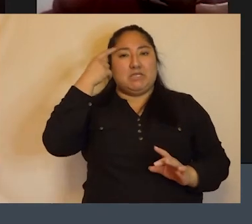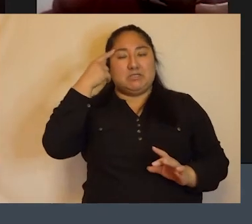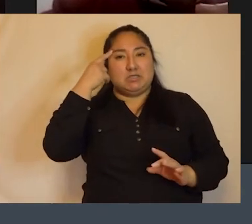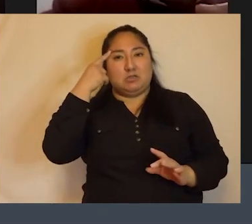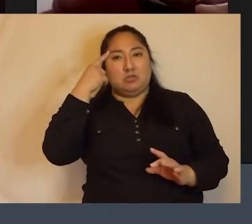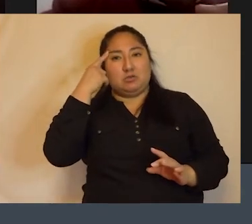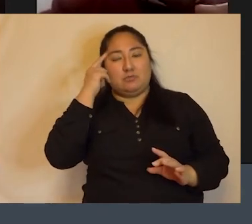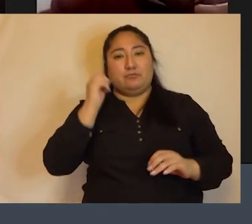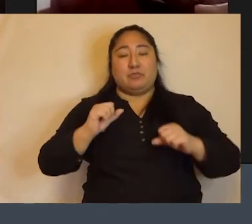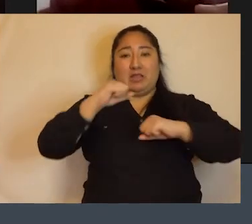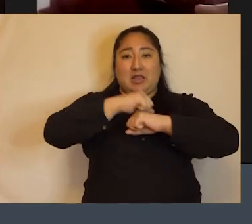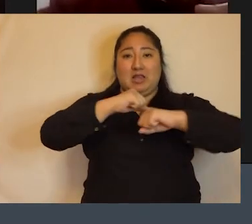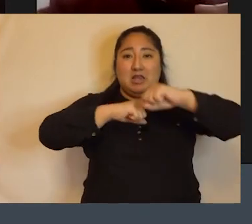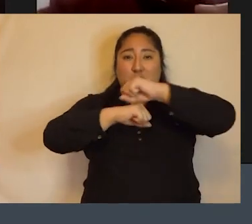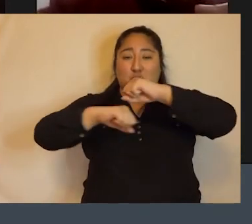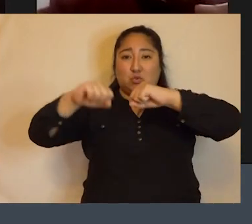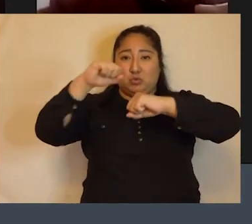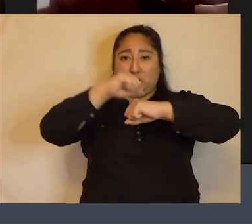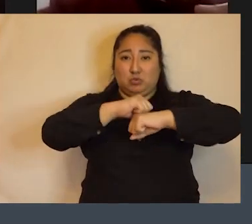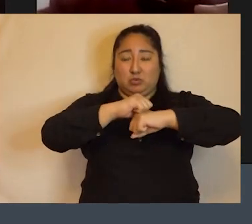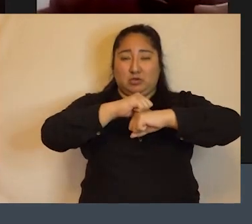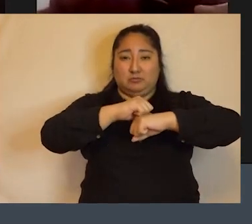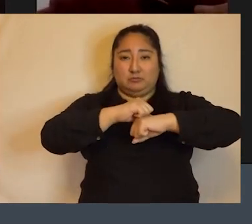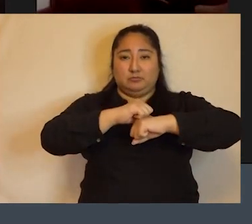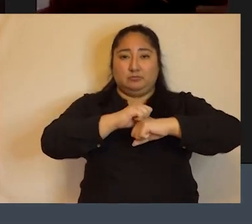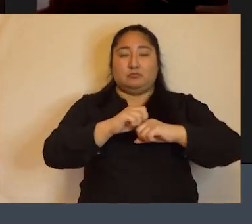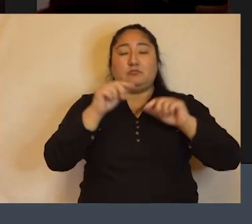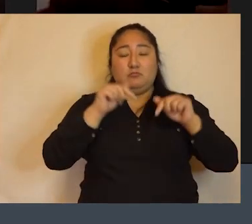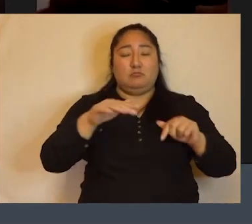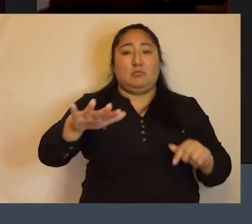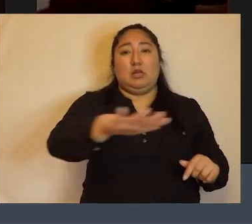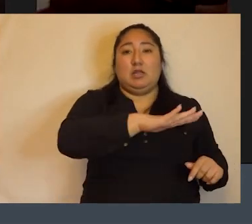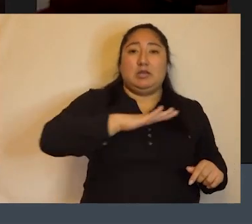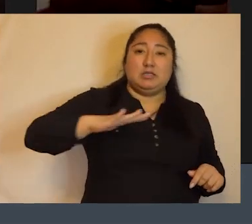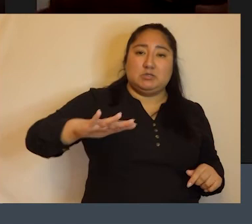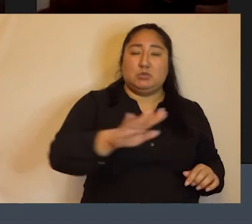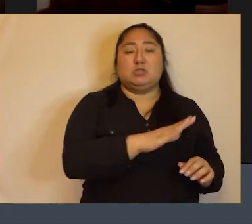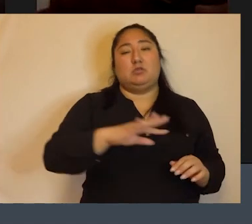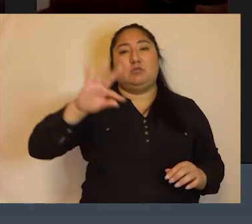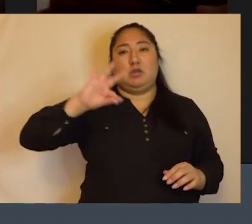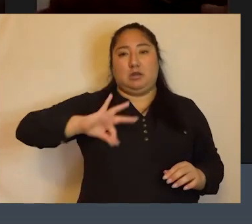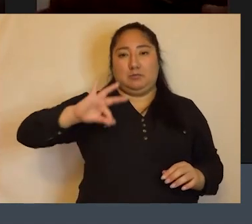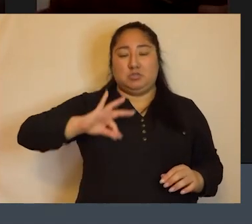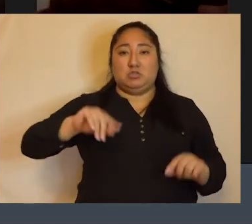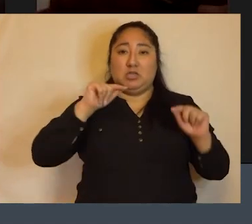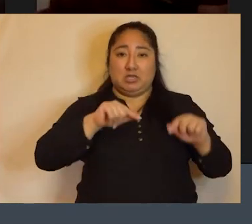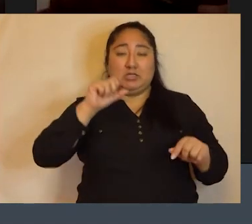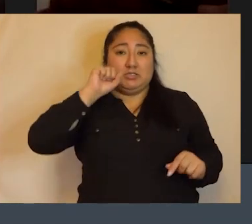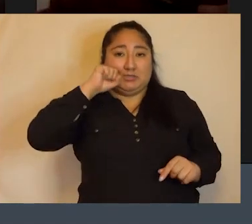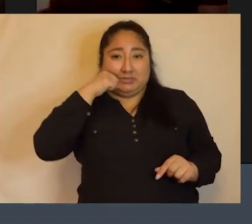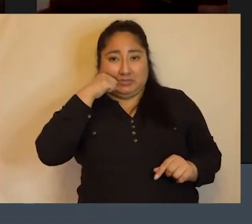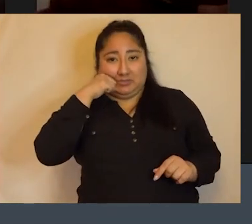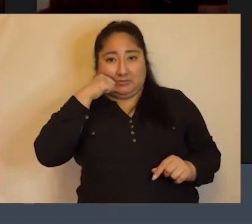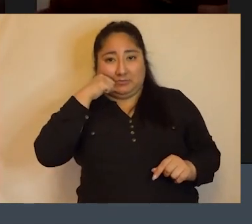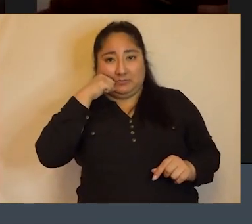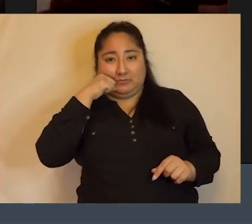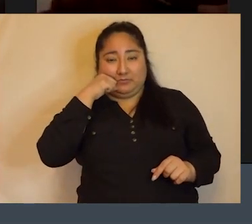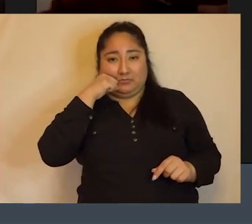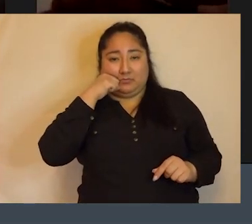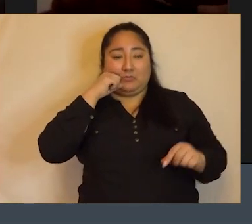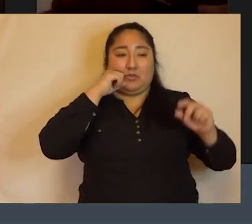el punto de vista de la estructura del mercado laboral, que se refleja completamente en la situación de las pensiones. Y en ese